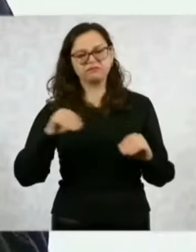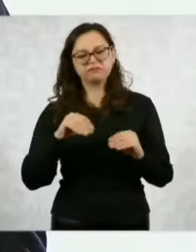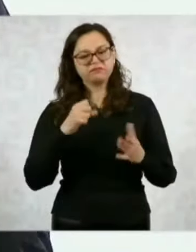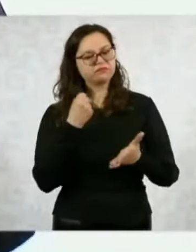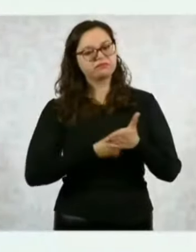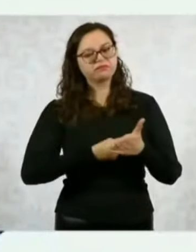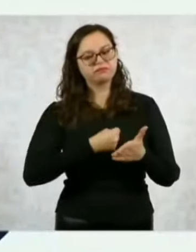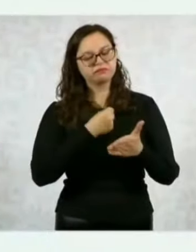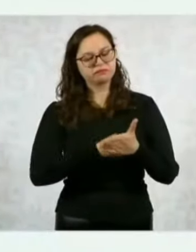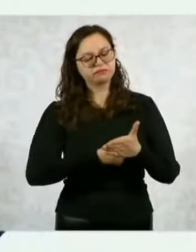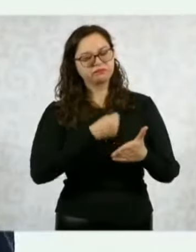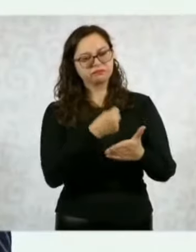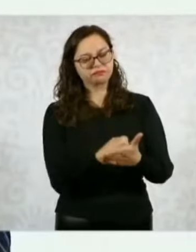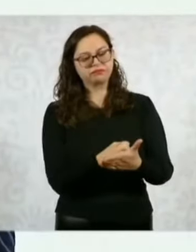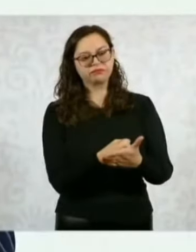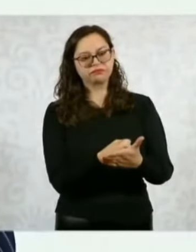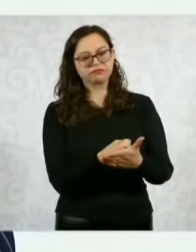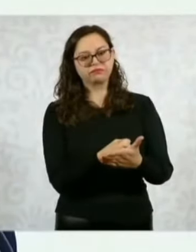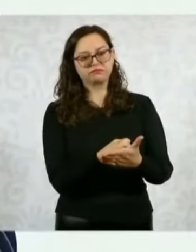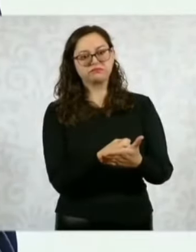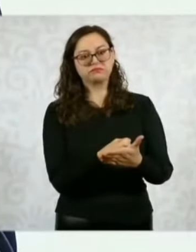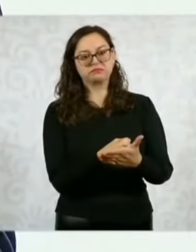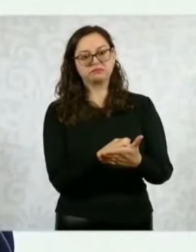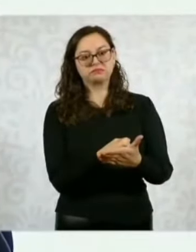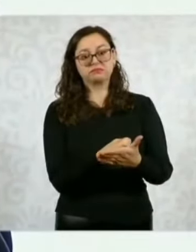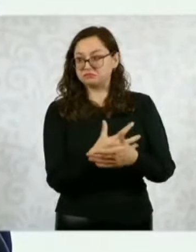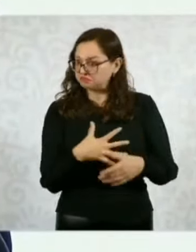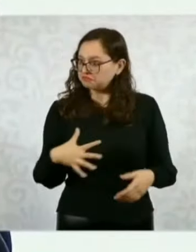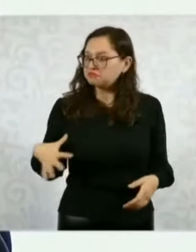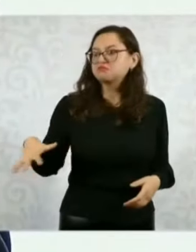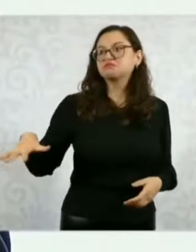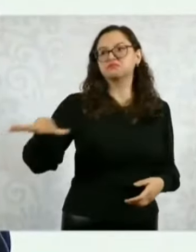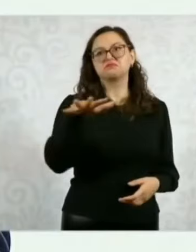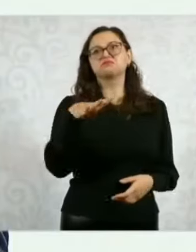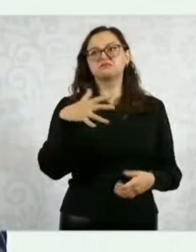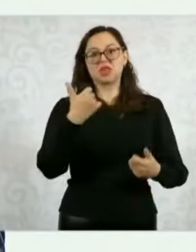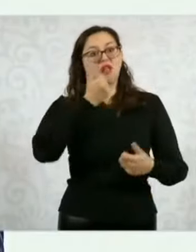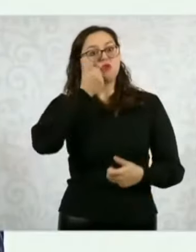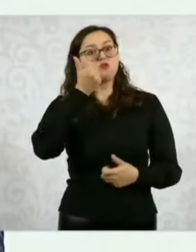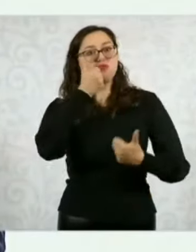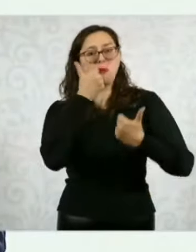Se levantó contra el estado de represión,